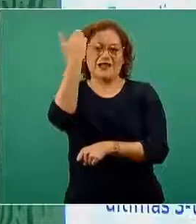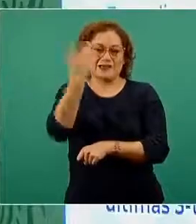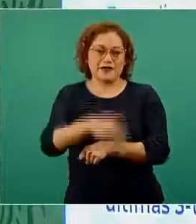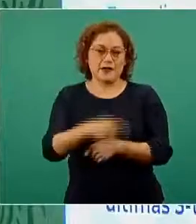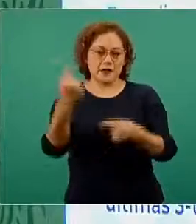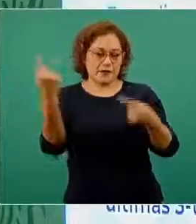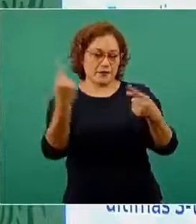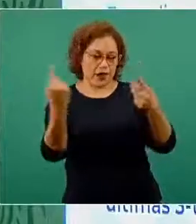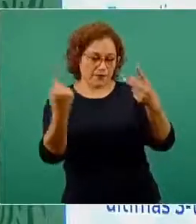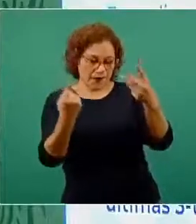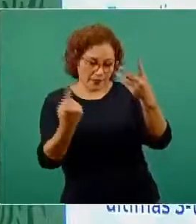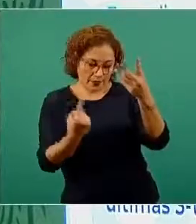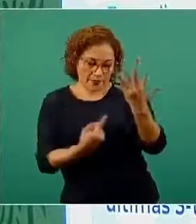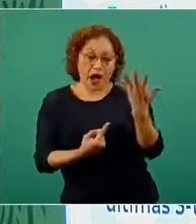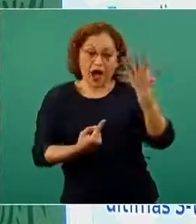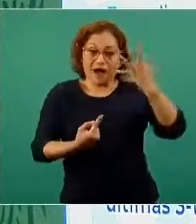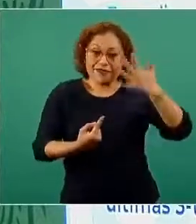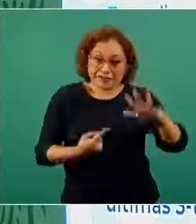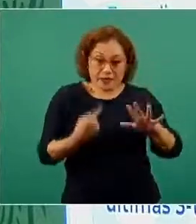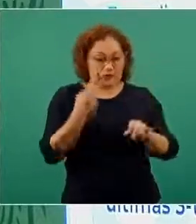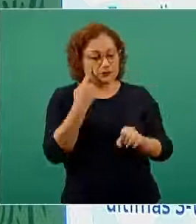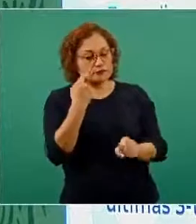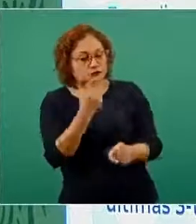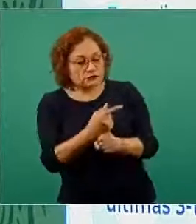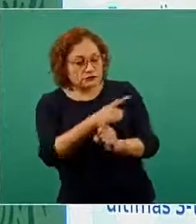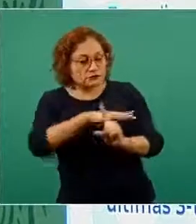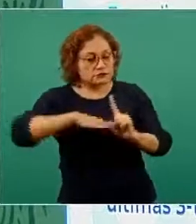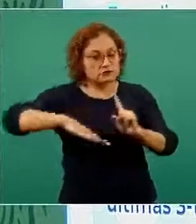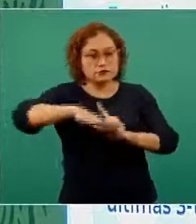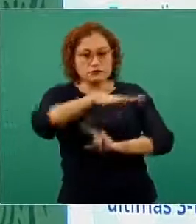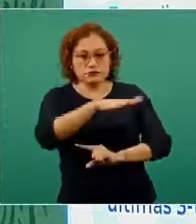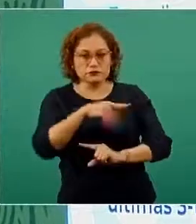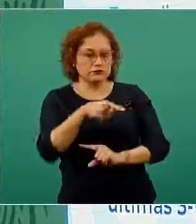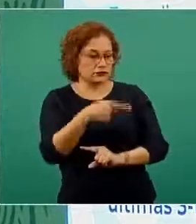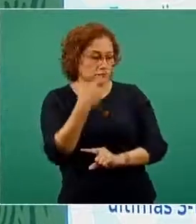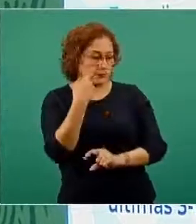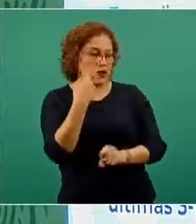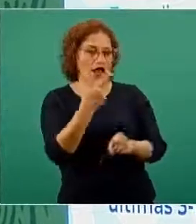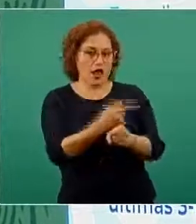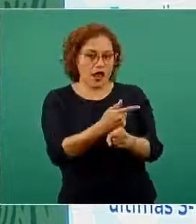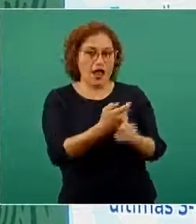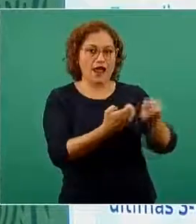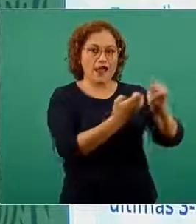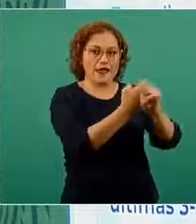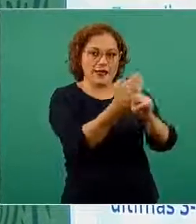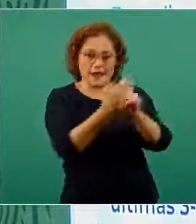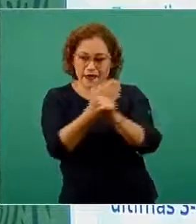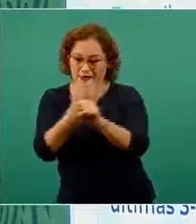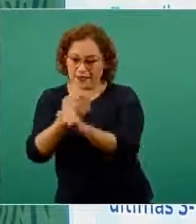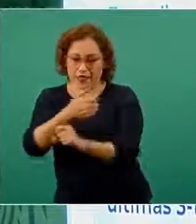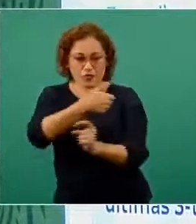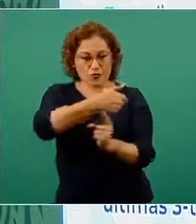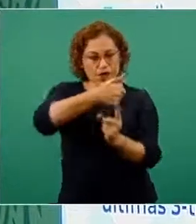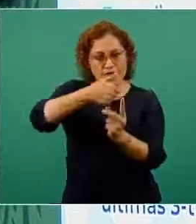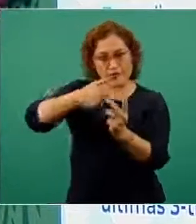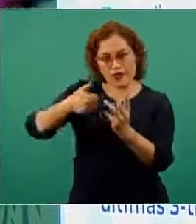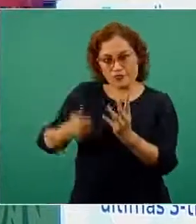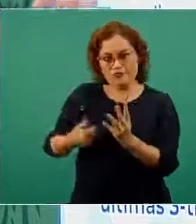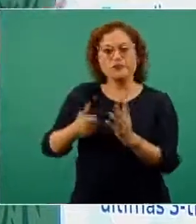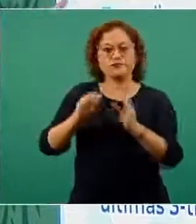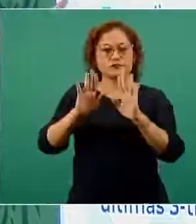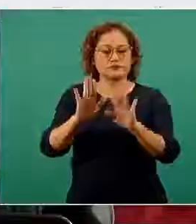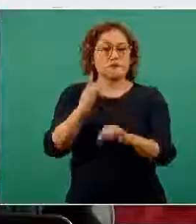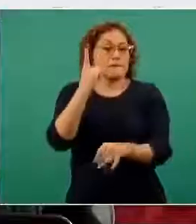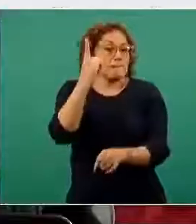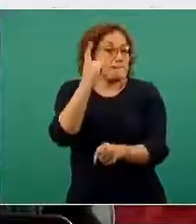estandarizados, podemos ver cuál es la estabilidad del control en cada entidad federativa. Empezamos primero por las